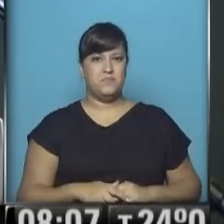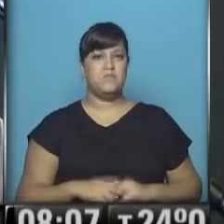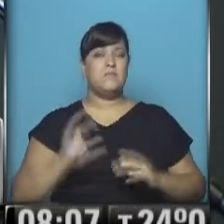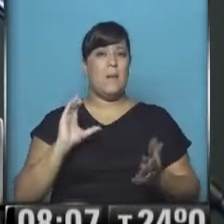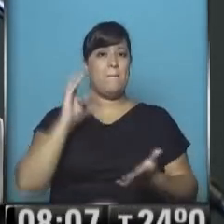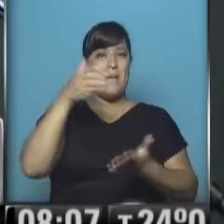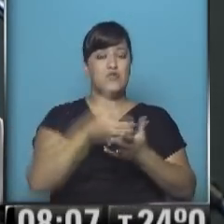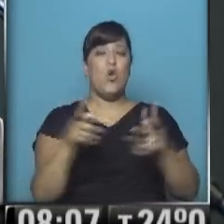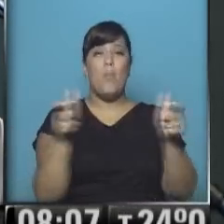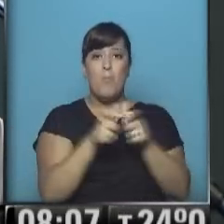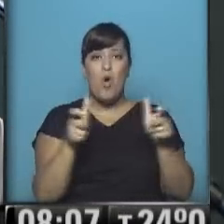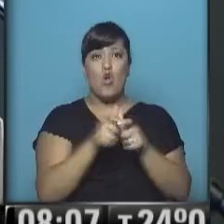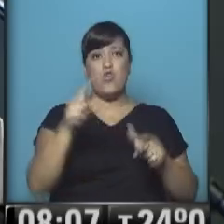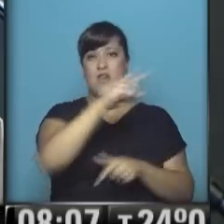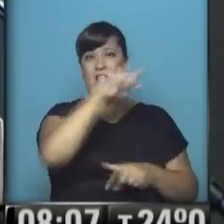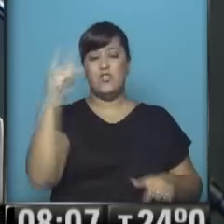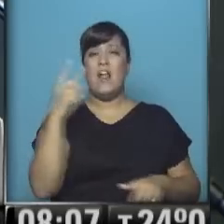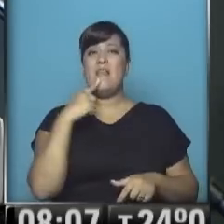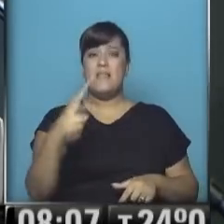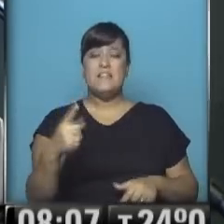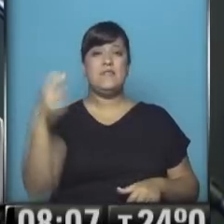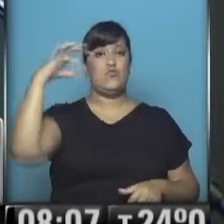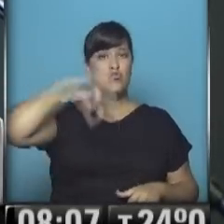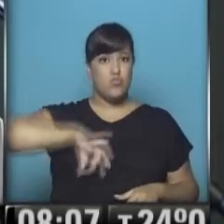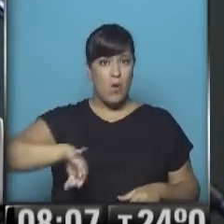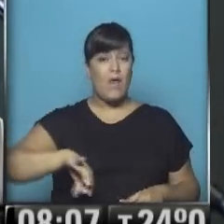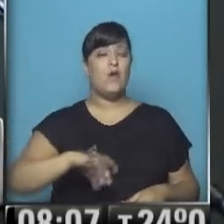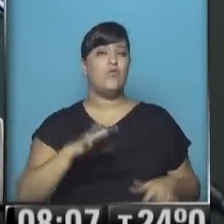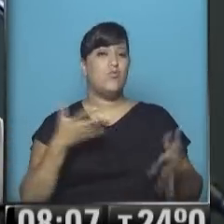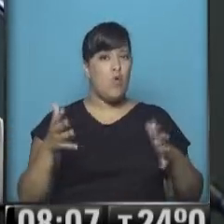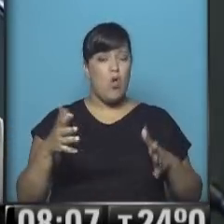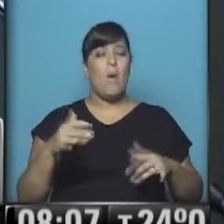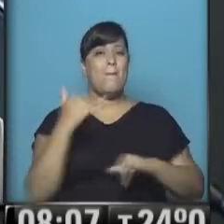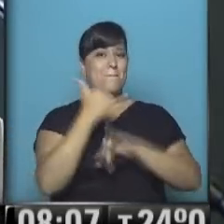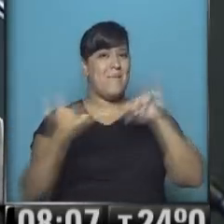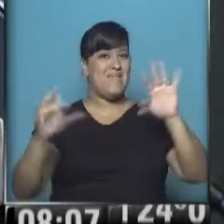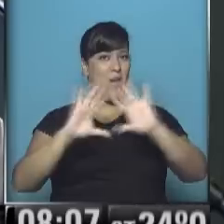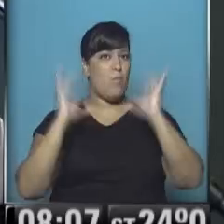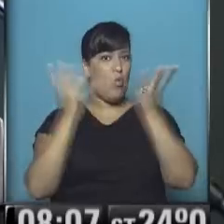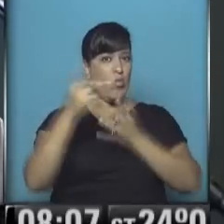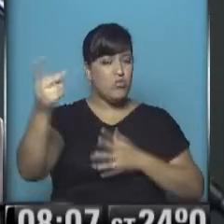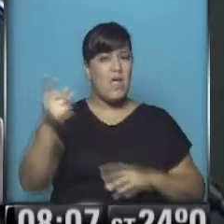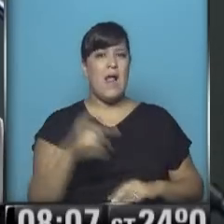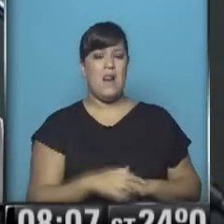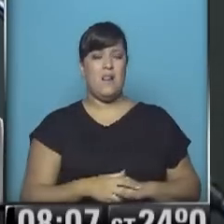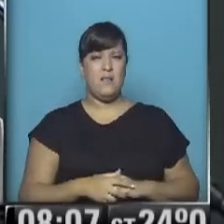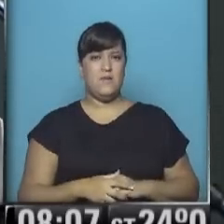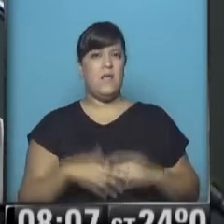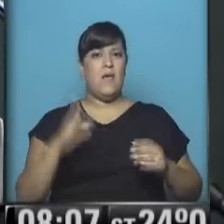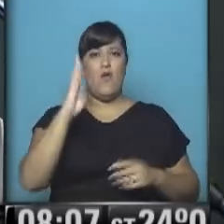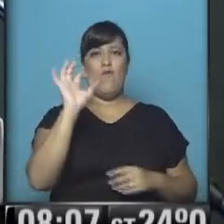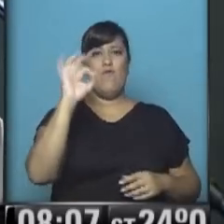en bonos nacionales ofrece una rentabilidad superior a la media mundial y bajo riesgo, y en ese contexto se destaca Boden